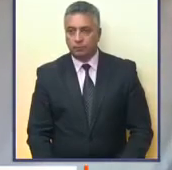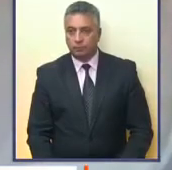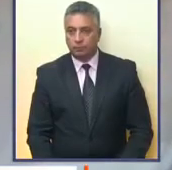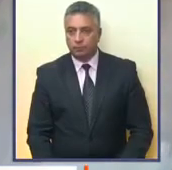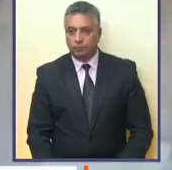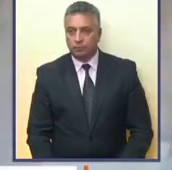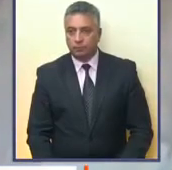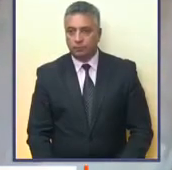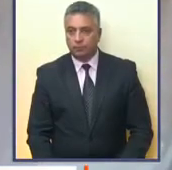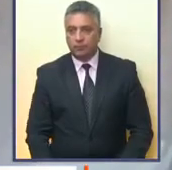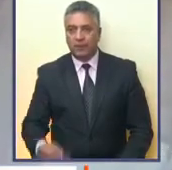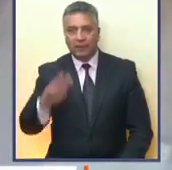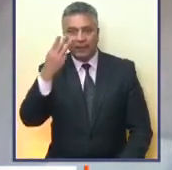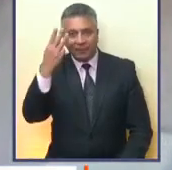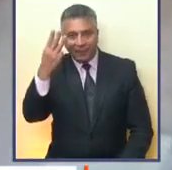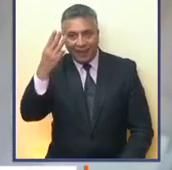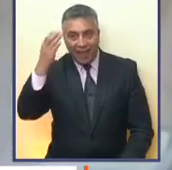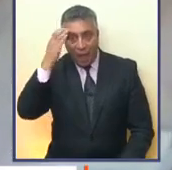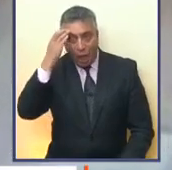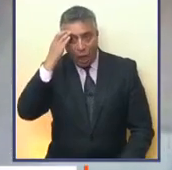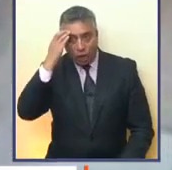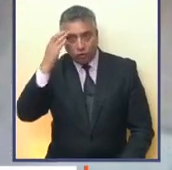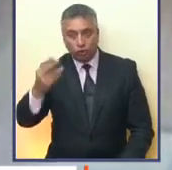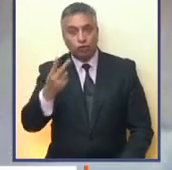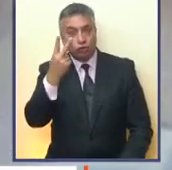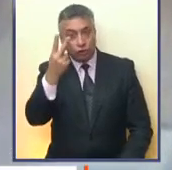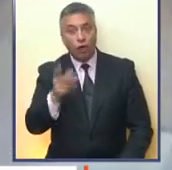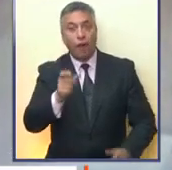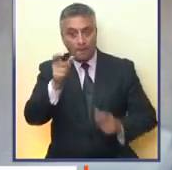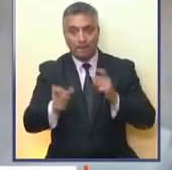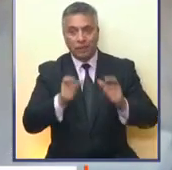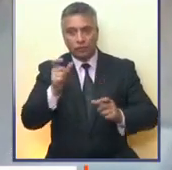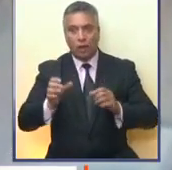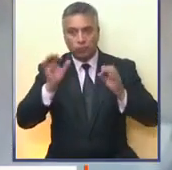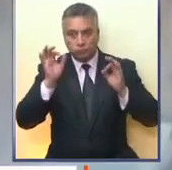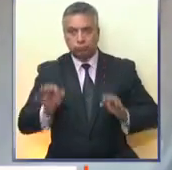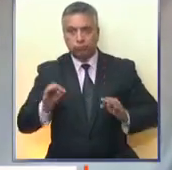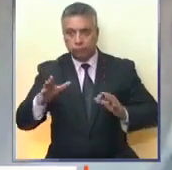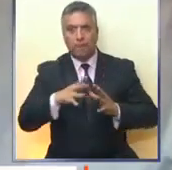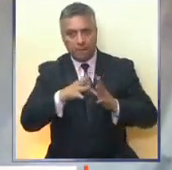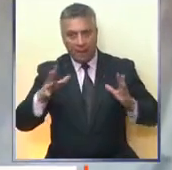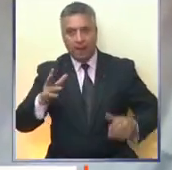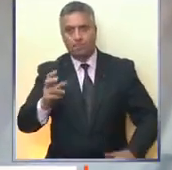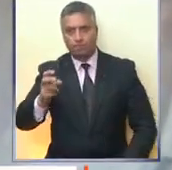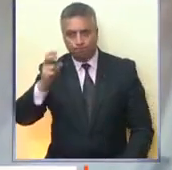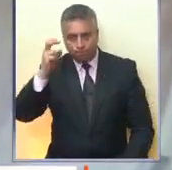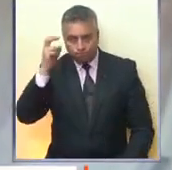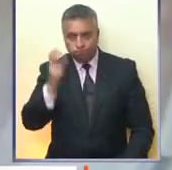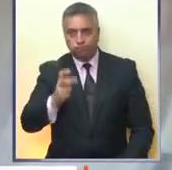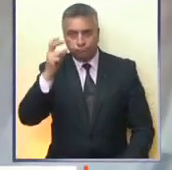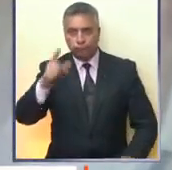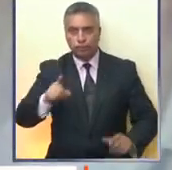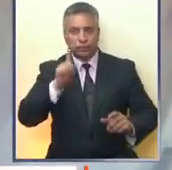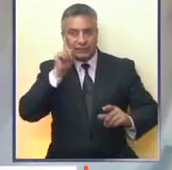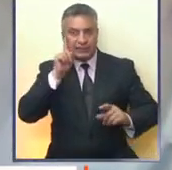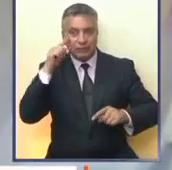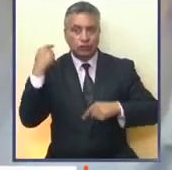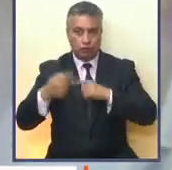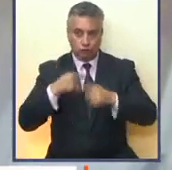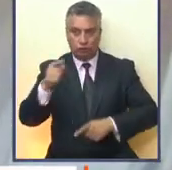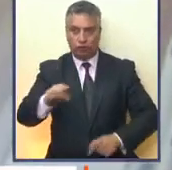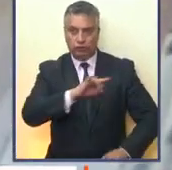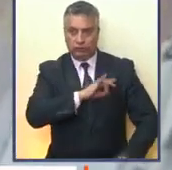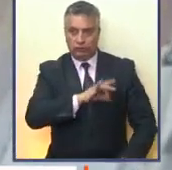Fue un 3 de agosto cuando al menos dos personas concretaron el más reciente y valioso robo de un artículo histórico en nuestro país.